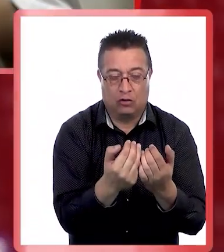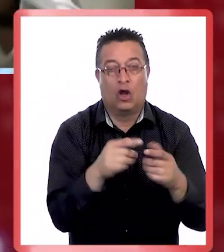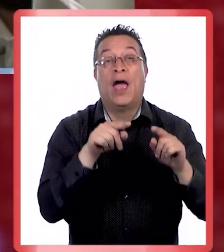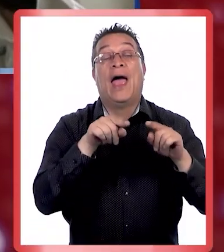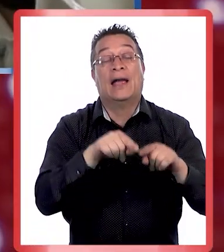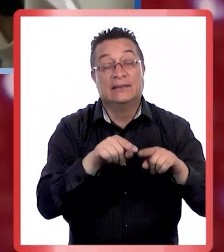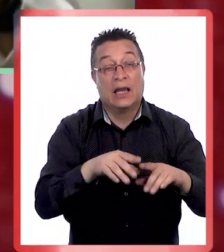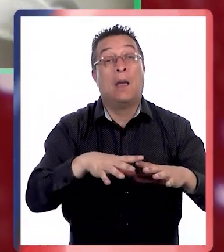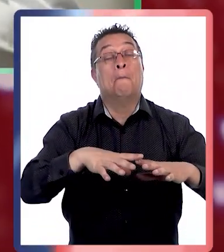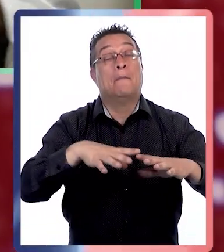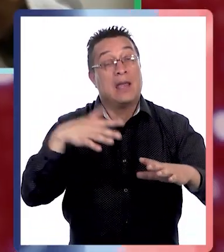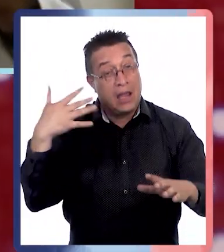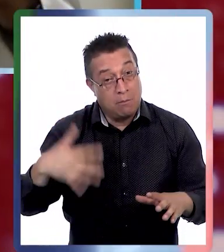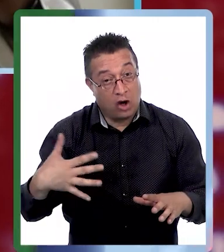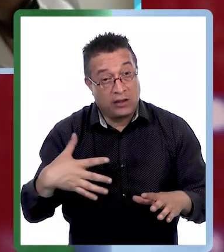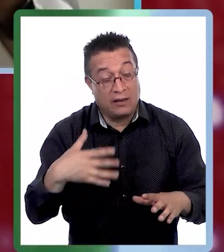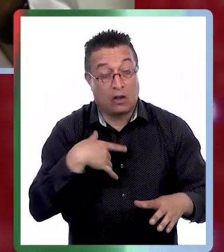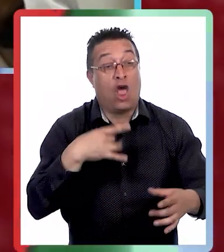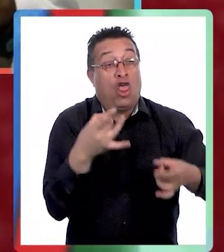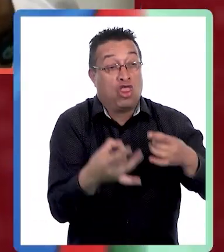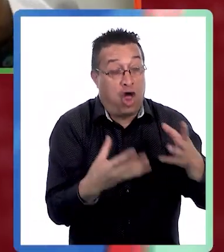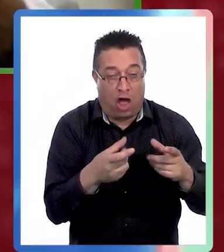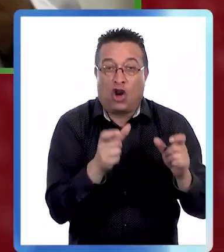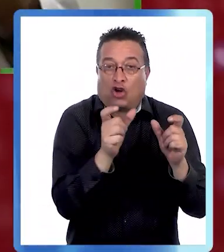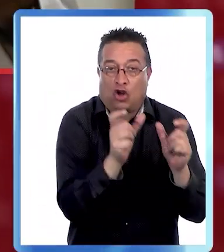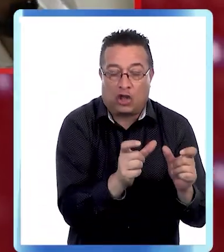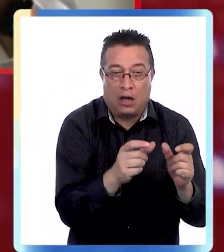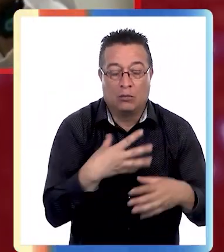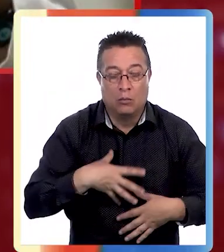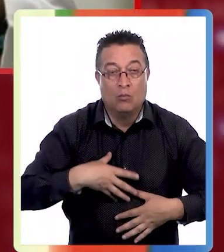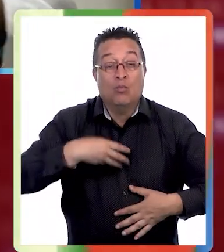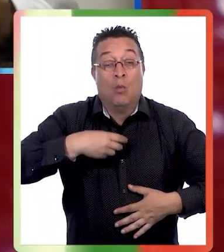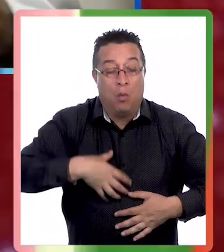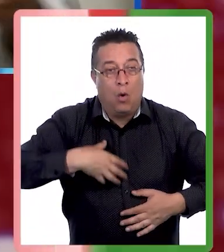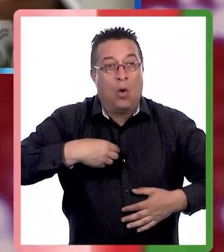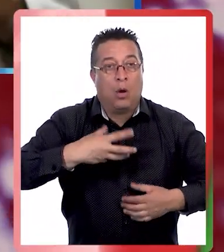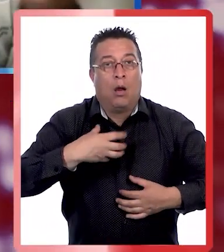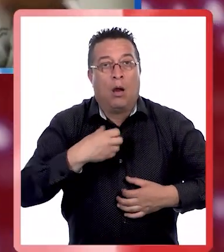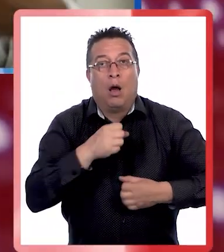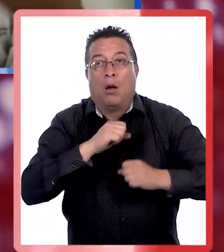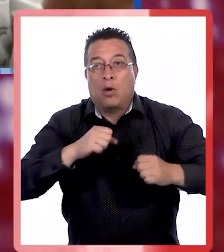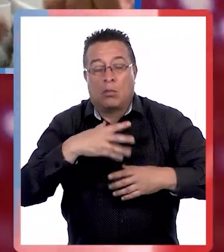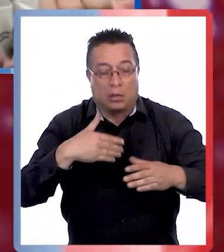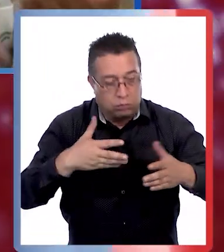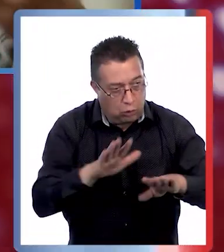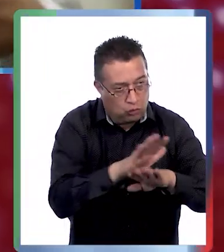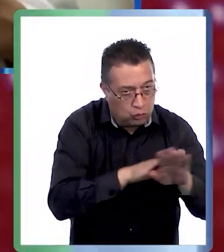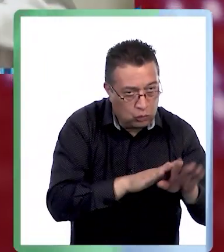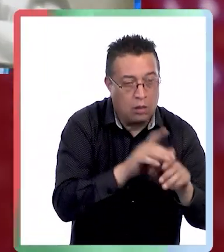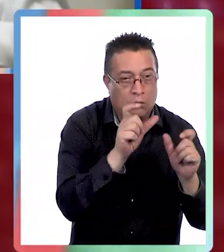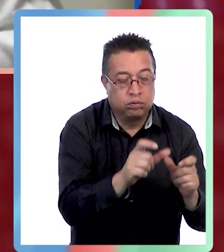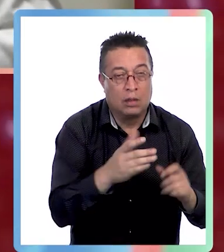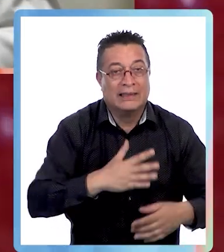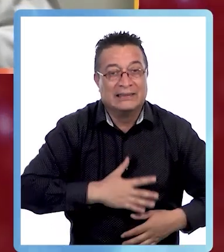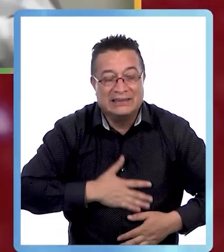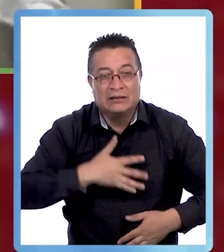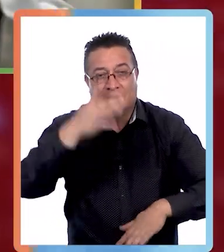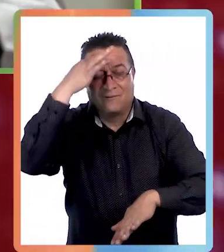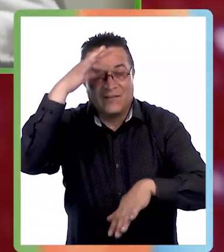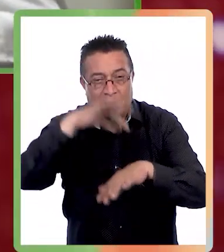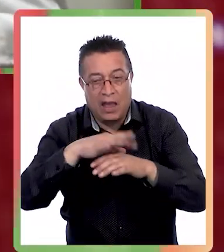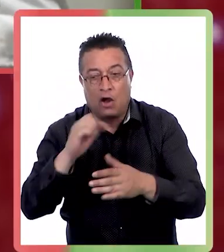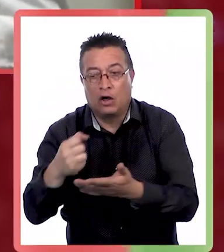importantísimo que tenga el dolor controlado, que tenga el ahogo controlado, que tenga los síntomas, producto ya sea de la enfermedad o del